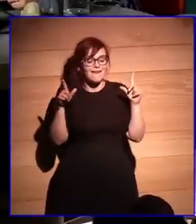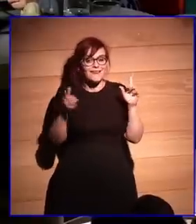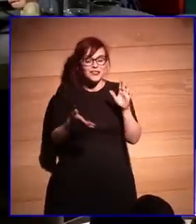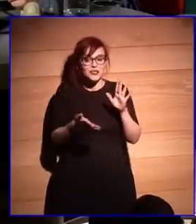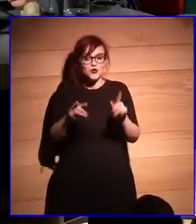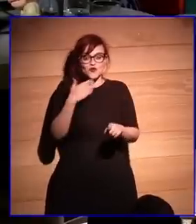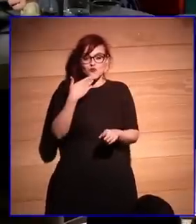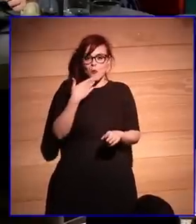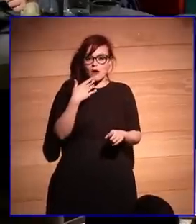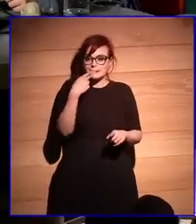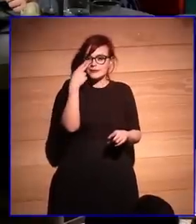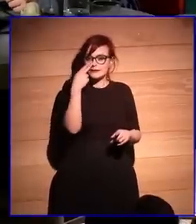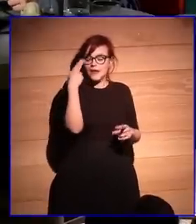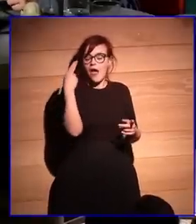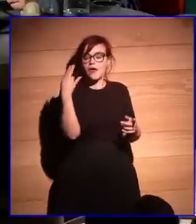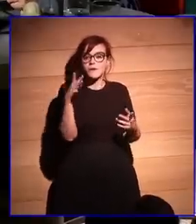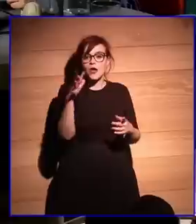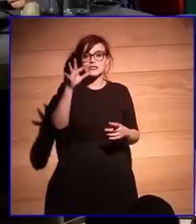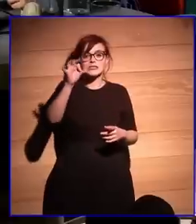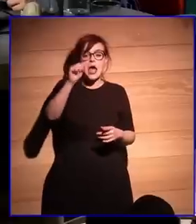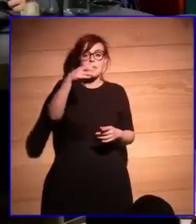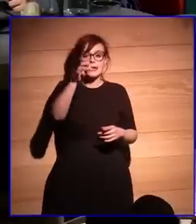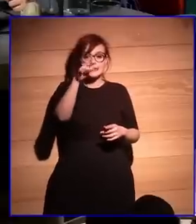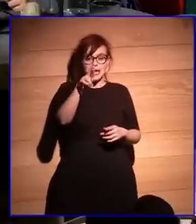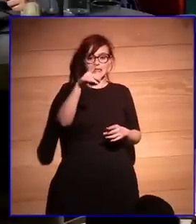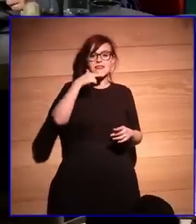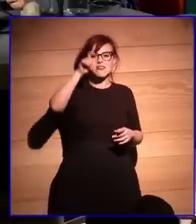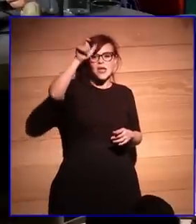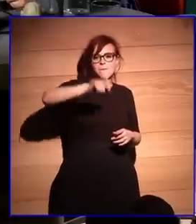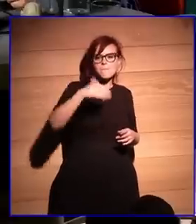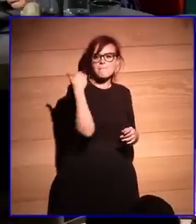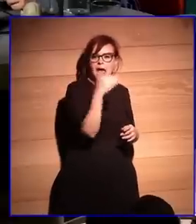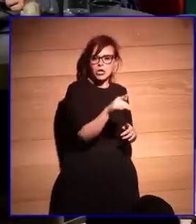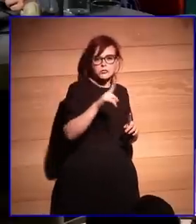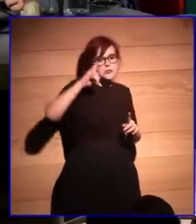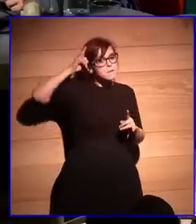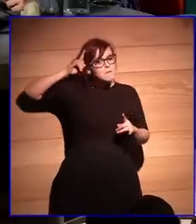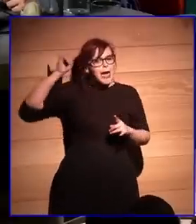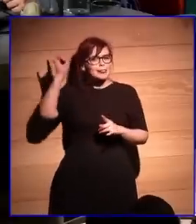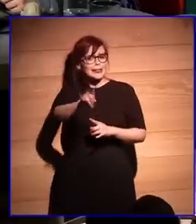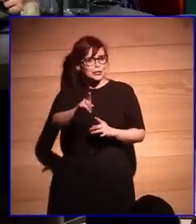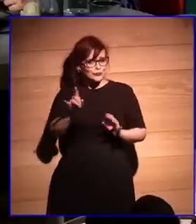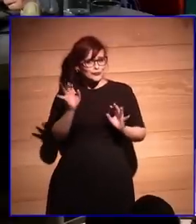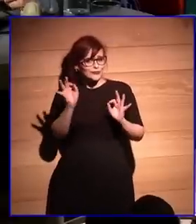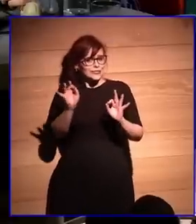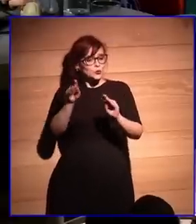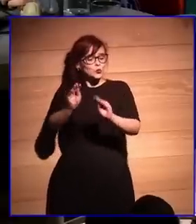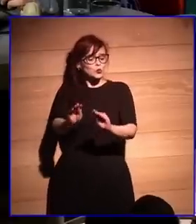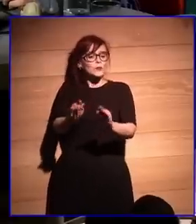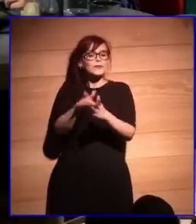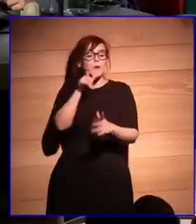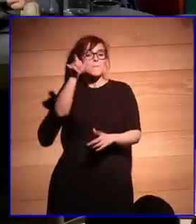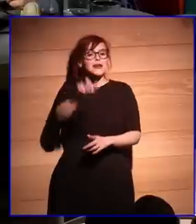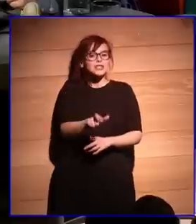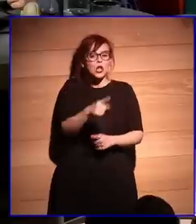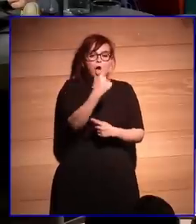a interesar, ¿no? Fernando Savater divide entre malos y malditos, diciendo que hay un tipo de